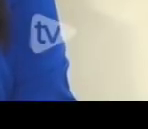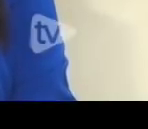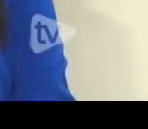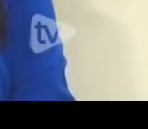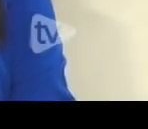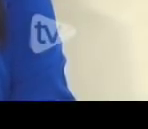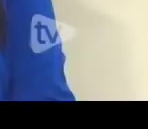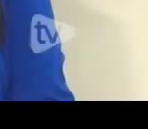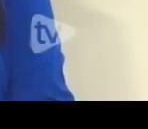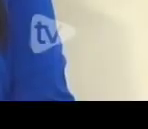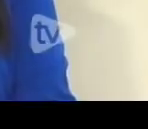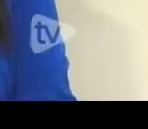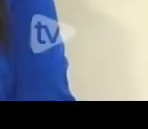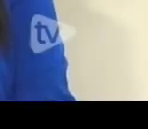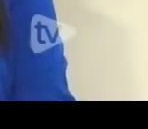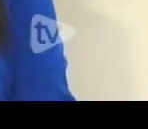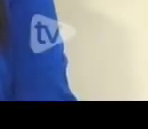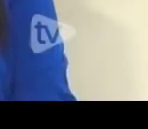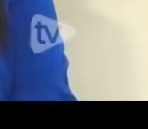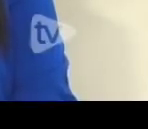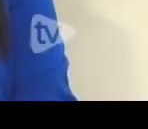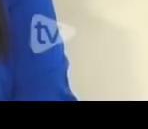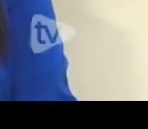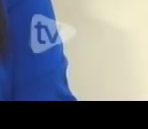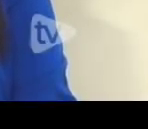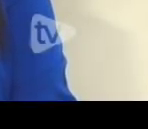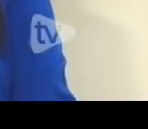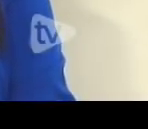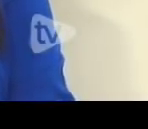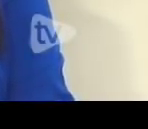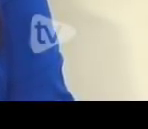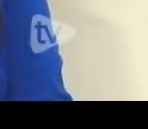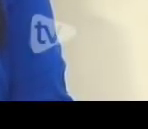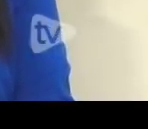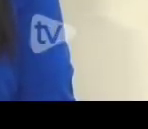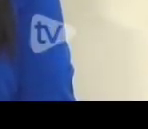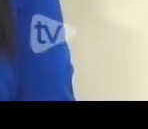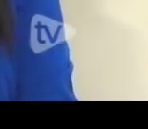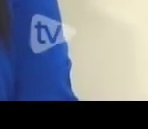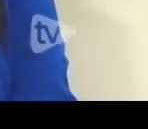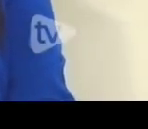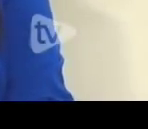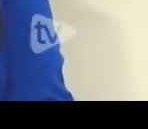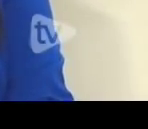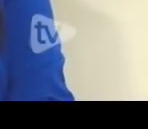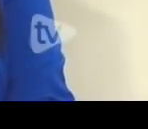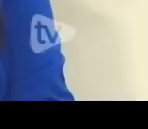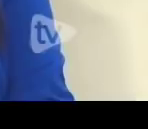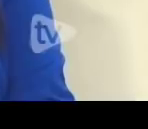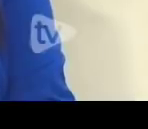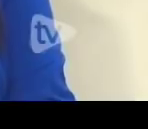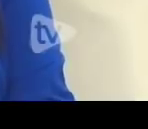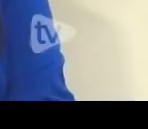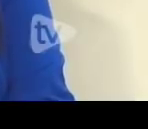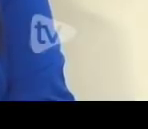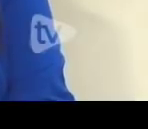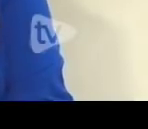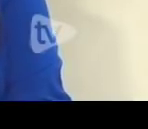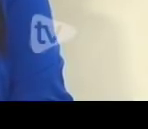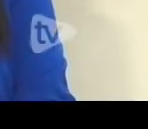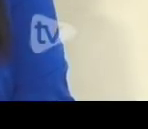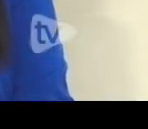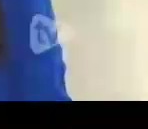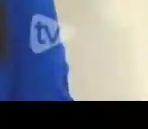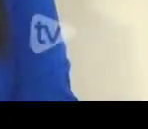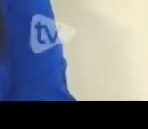ni fiscales, que nosotros no somos micrófonos de los criminales, pero que tampoco hacemos relaciones públicas de las autoridades,